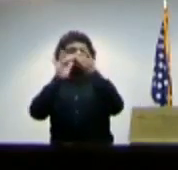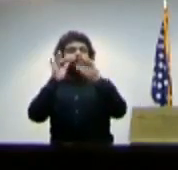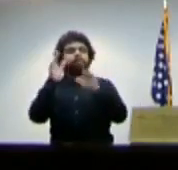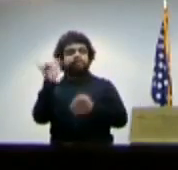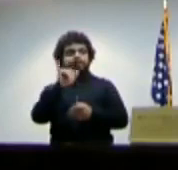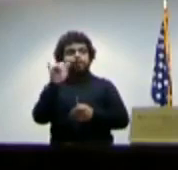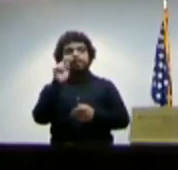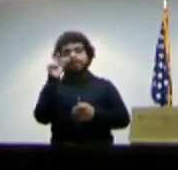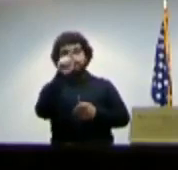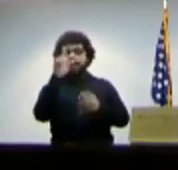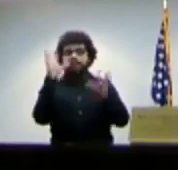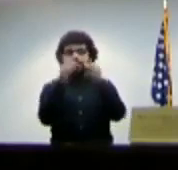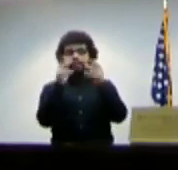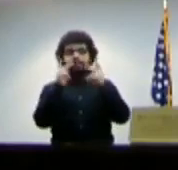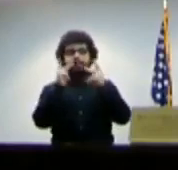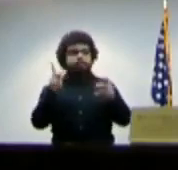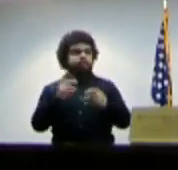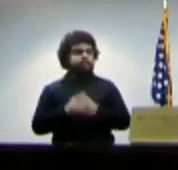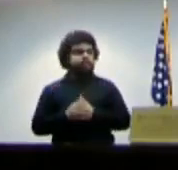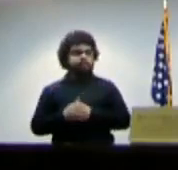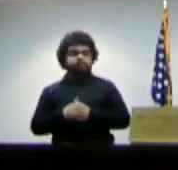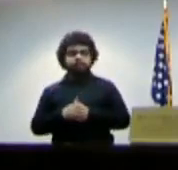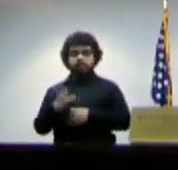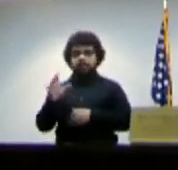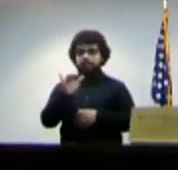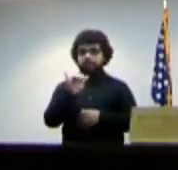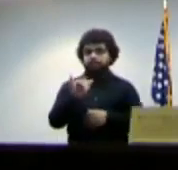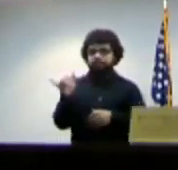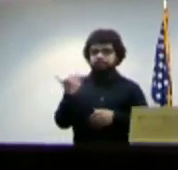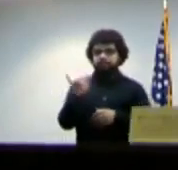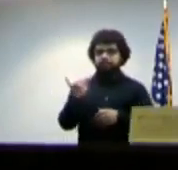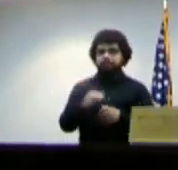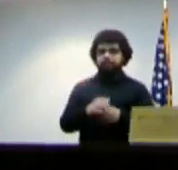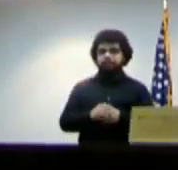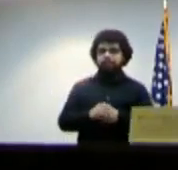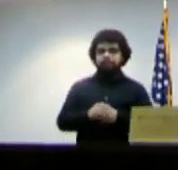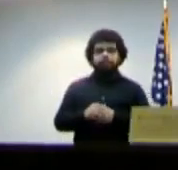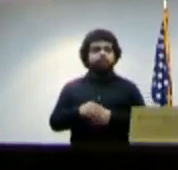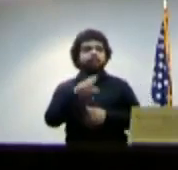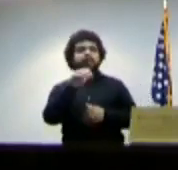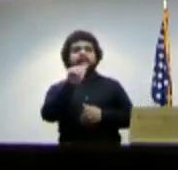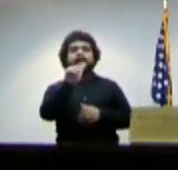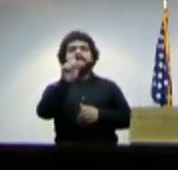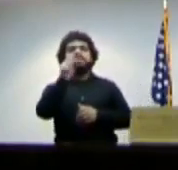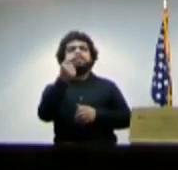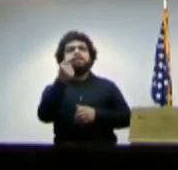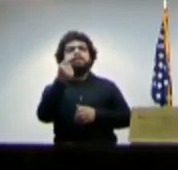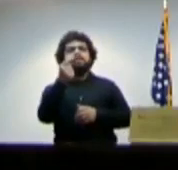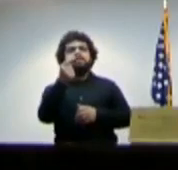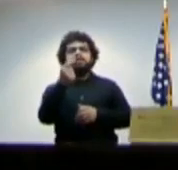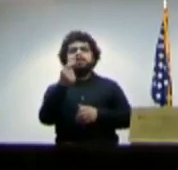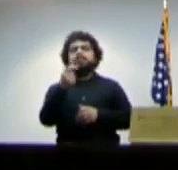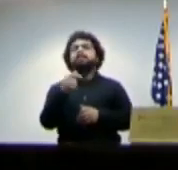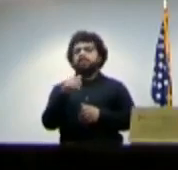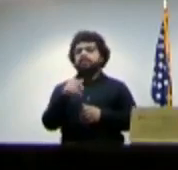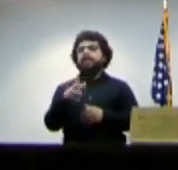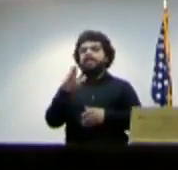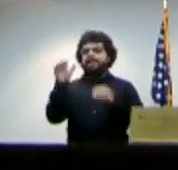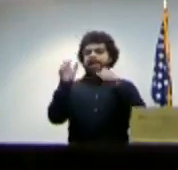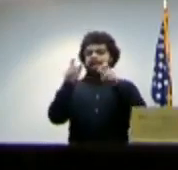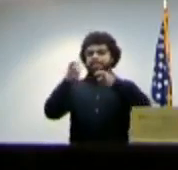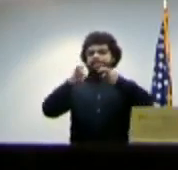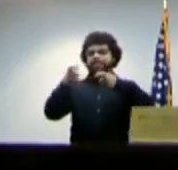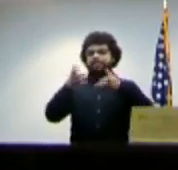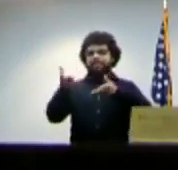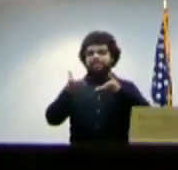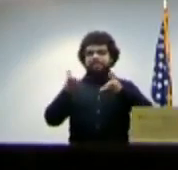de la Autoridad de Energía Eléctrica que fueron afectados por el plan de movilidad. ACG también, así la Administración de Servicios Generales.